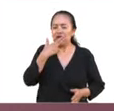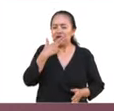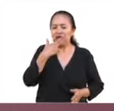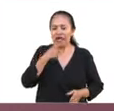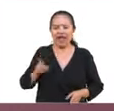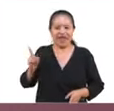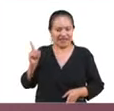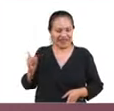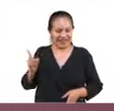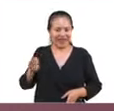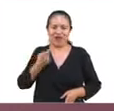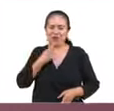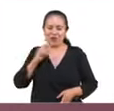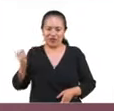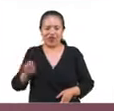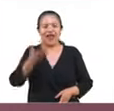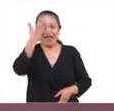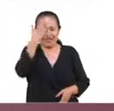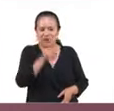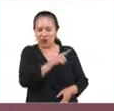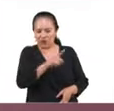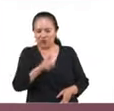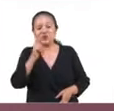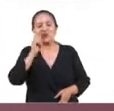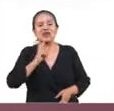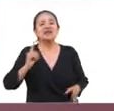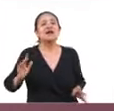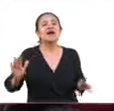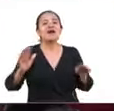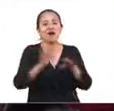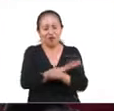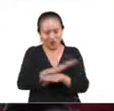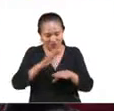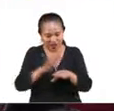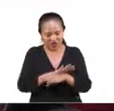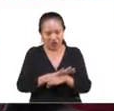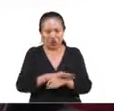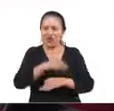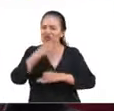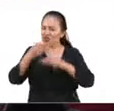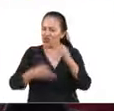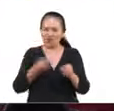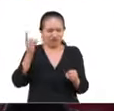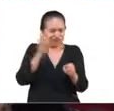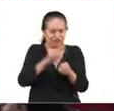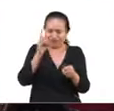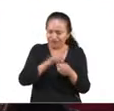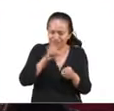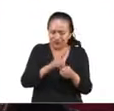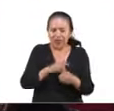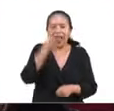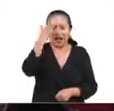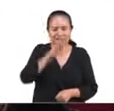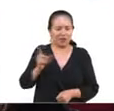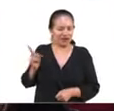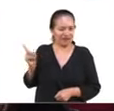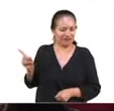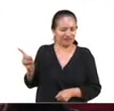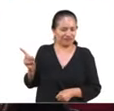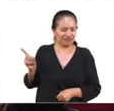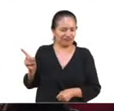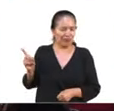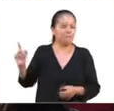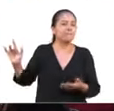las considera el factor de cambio y que todos los días saben que cuentan con el señor presidente